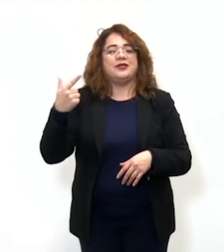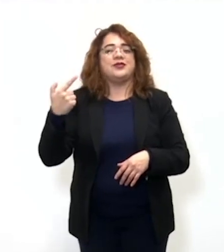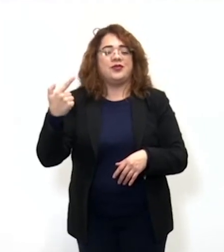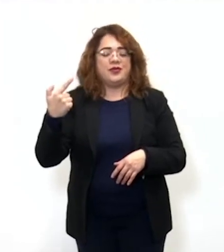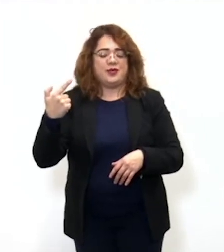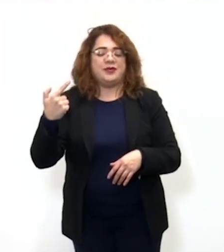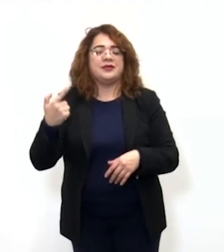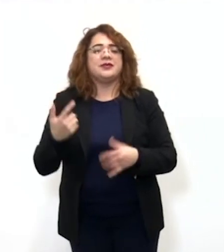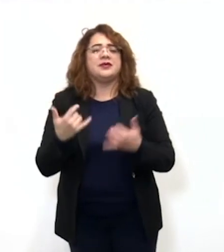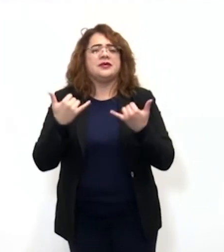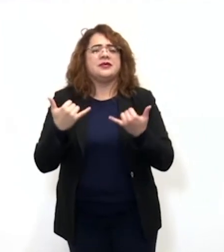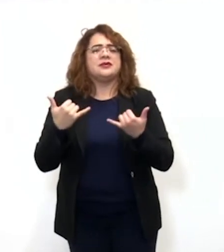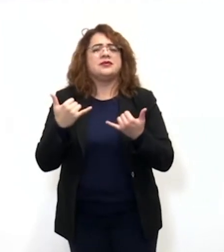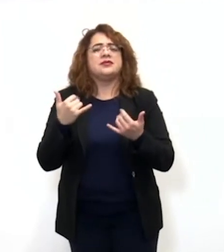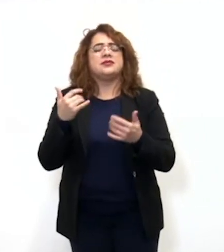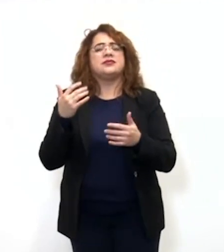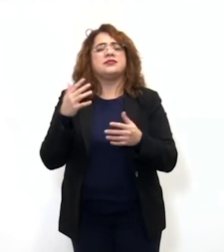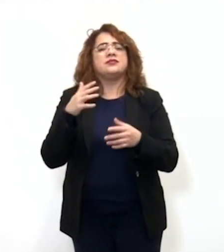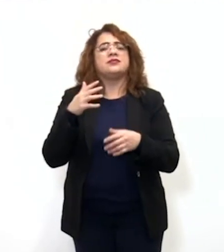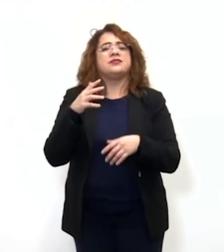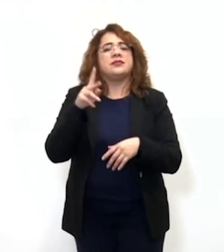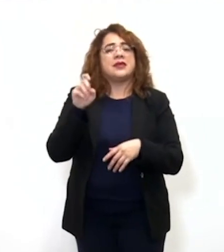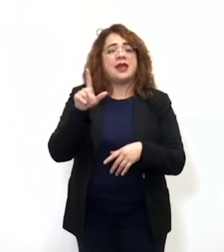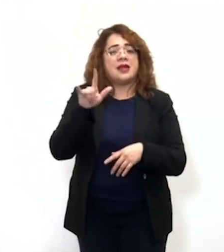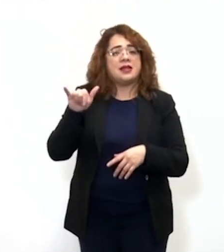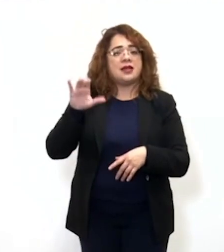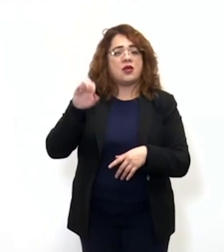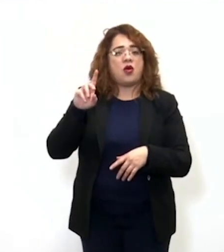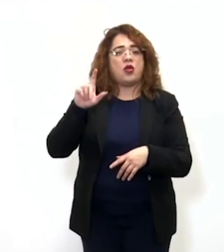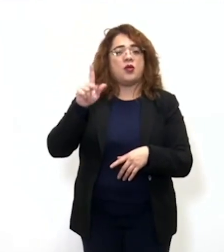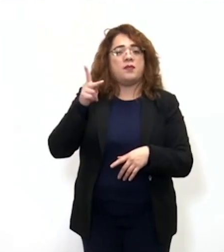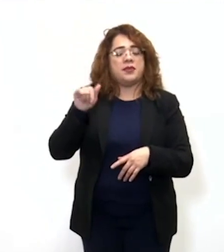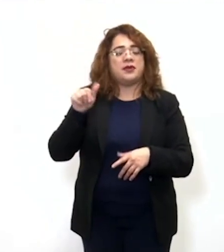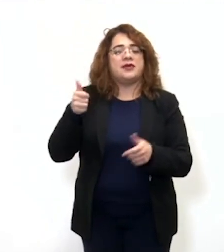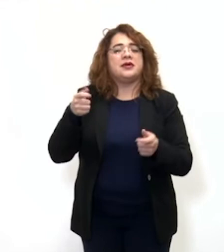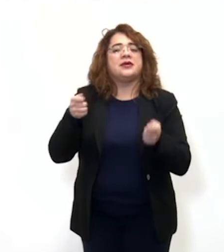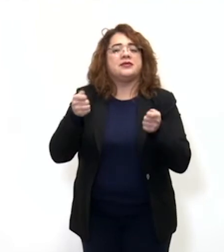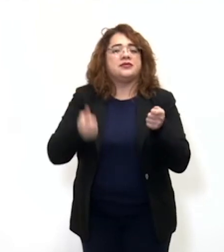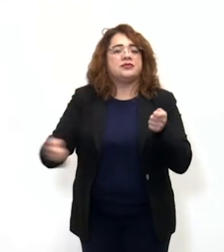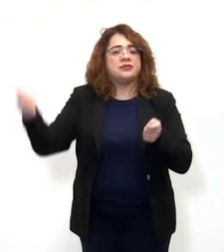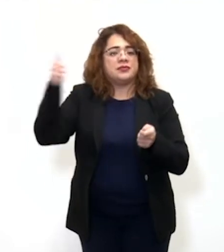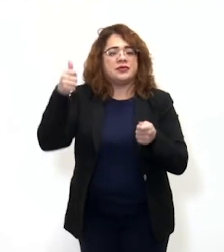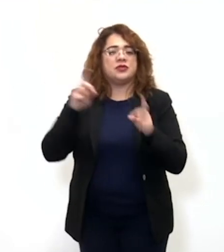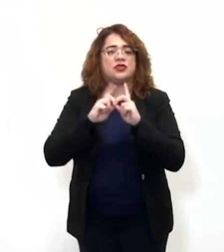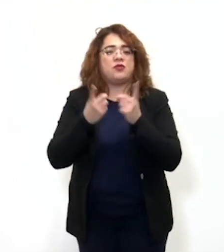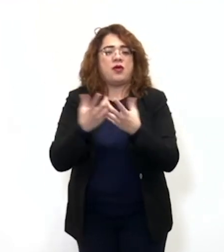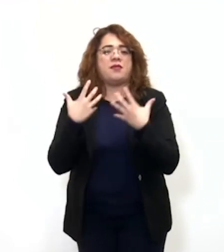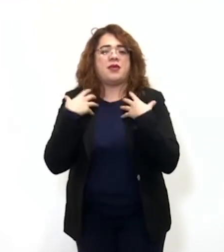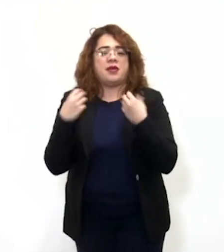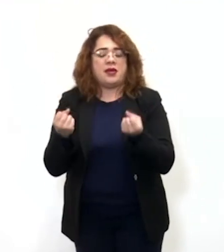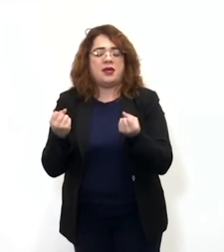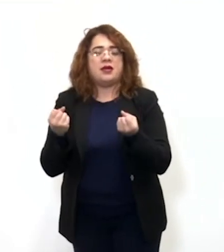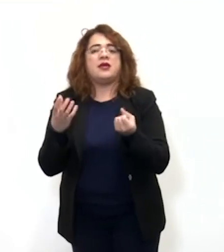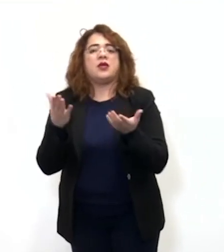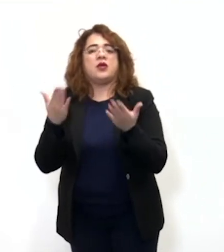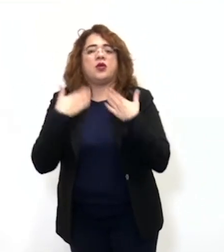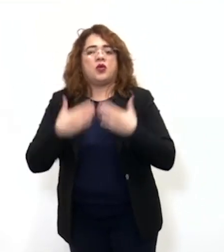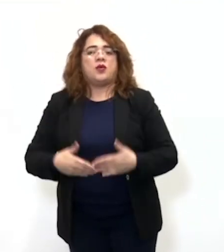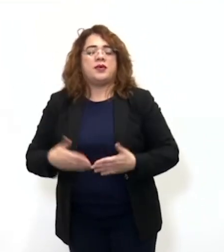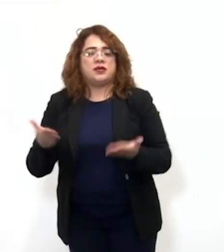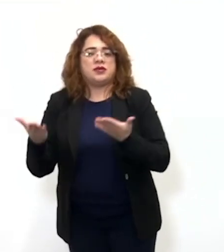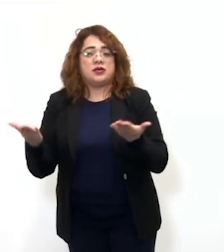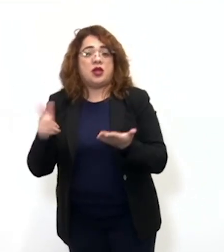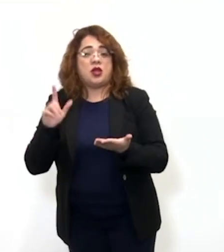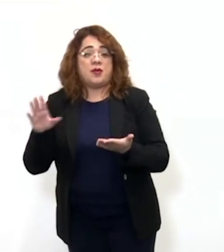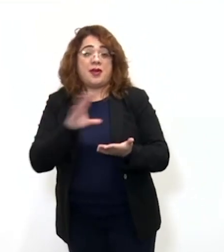nos acompañó el alcalde García y también Kelly Colopy, la directora del Departamento de Salud y Servicios Humanos para la ciudad de